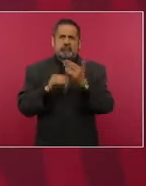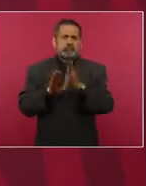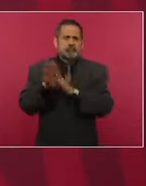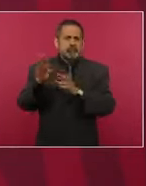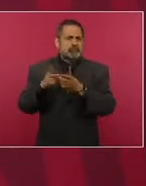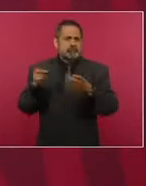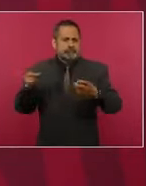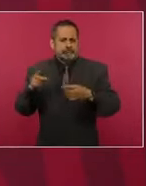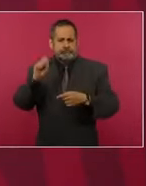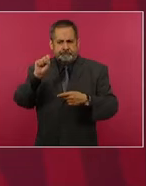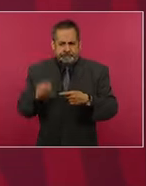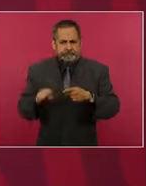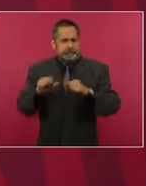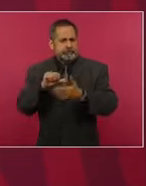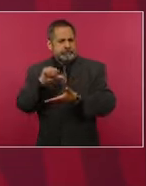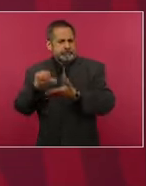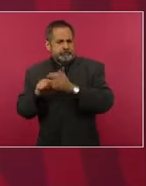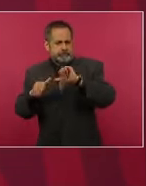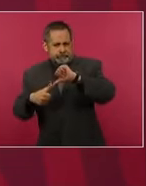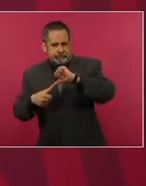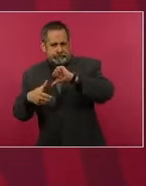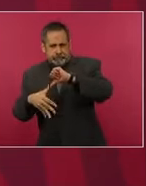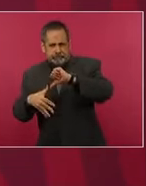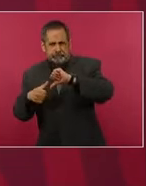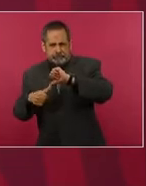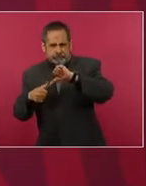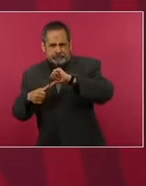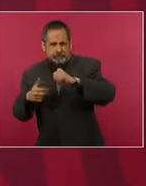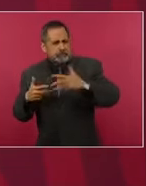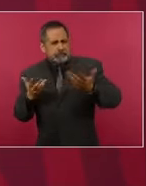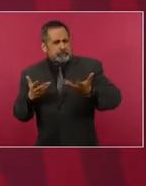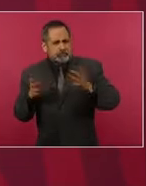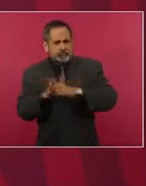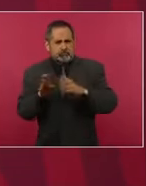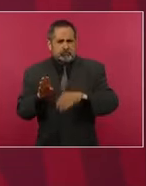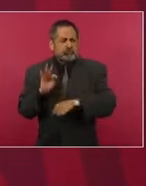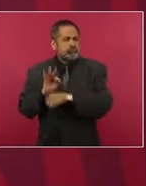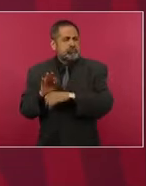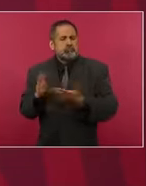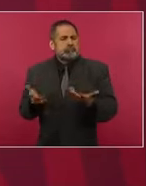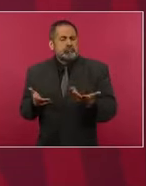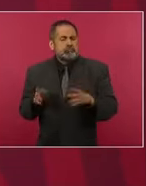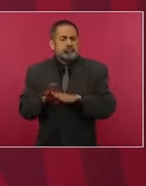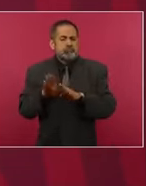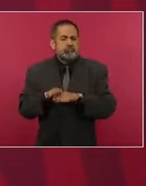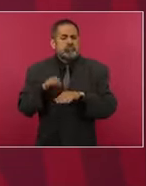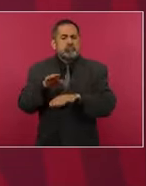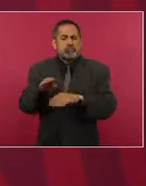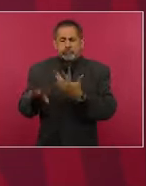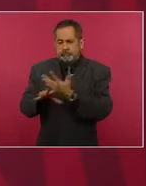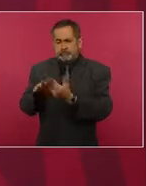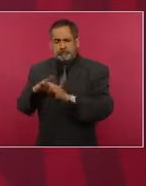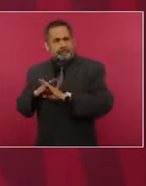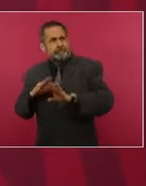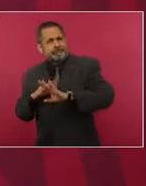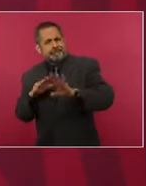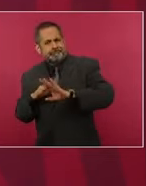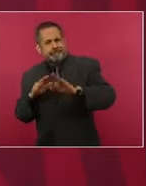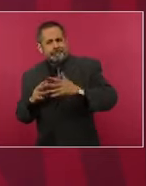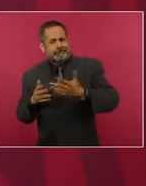del sureste y de Centroamérica para enfrentar el fenómeno migratorio